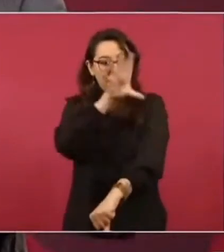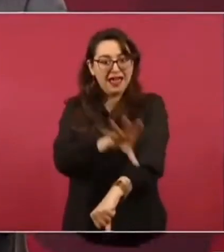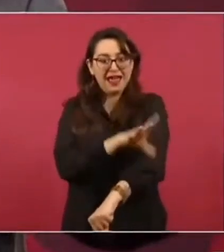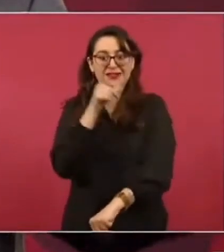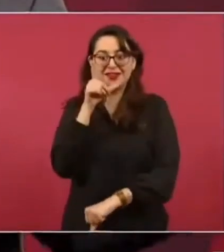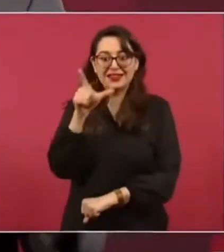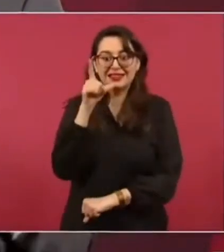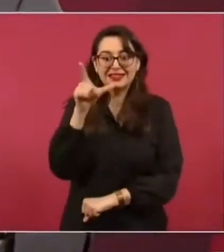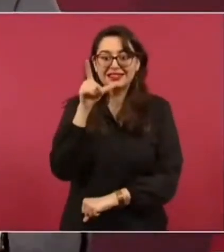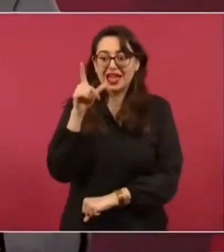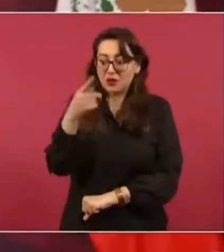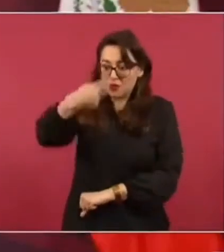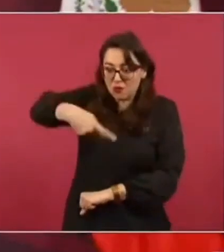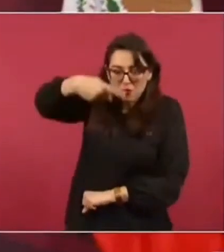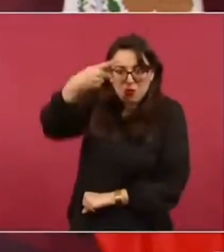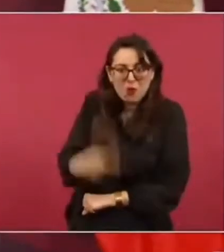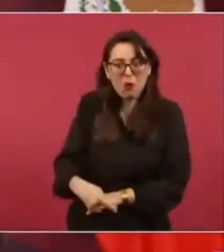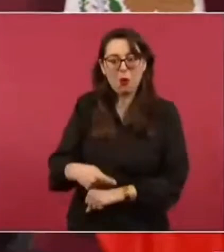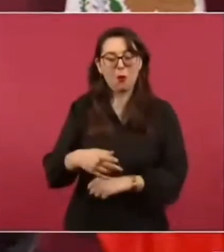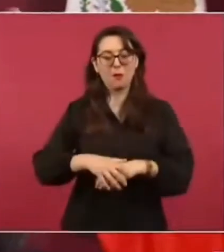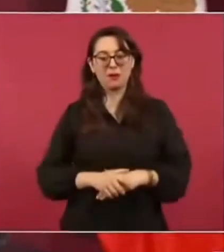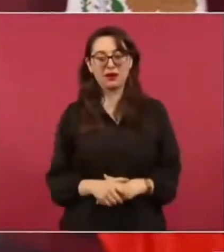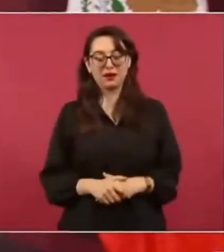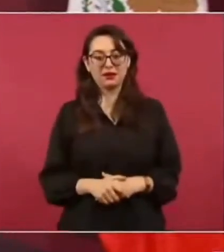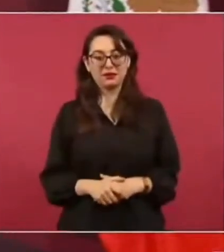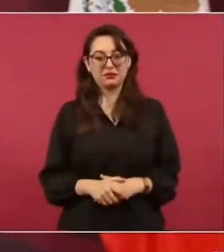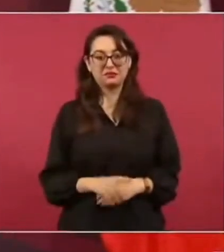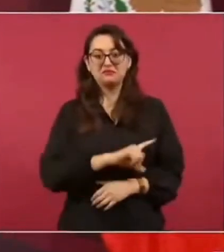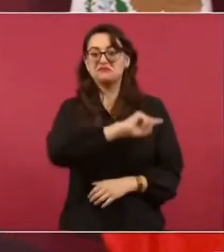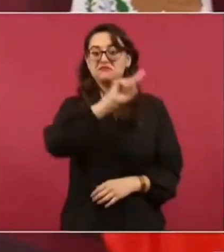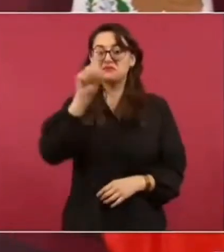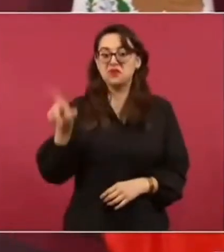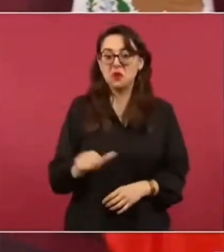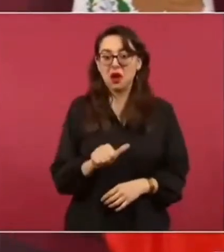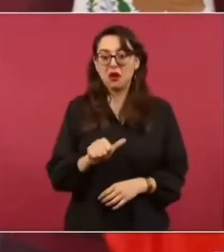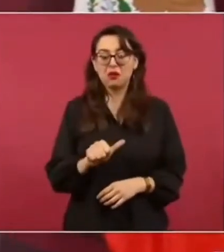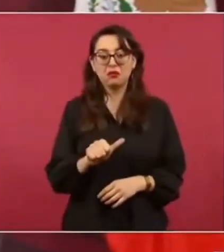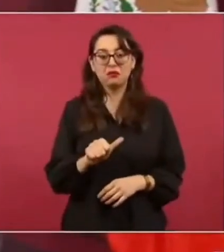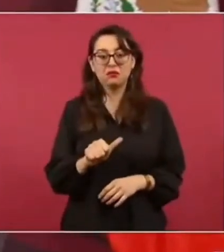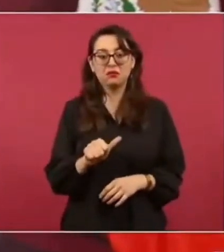Y de repente llega Salinas